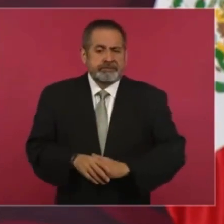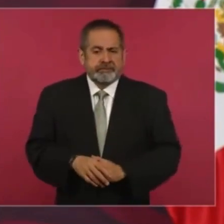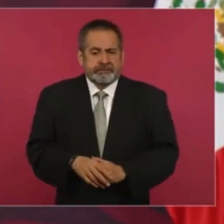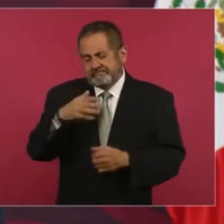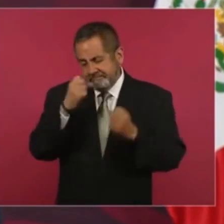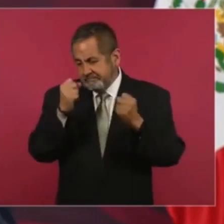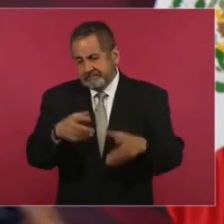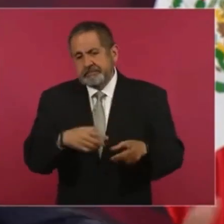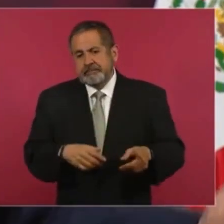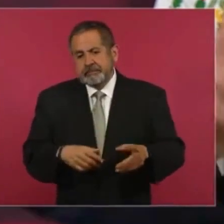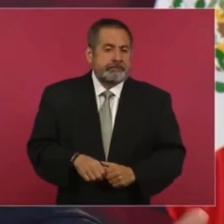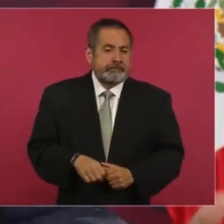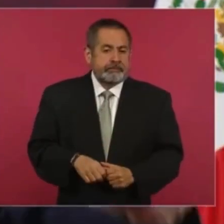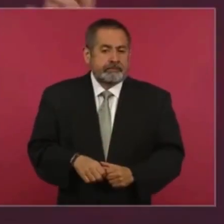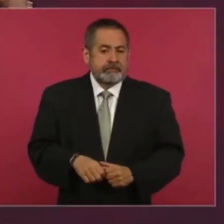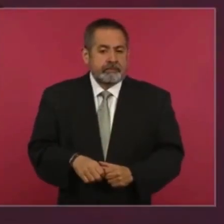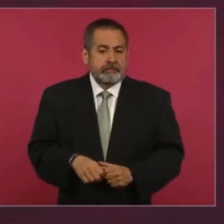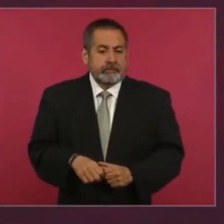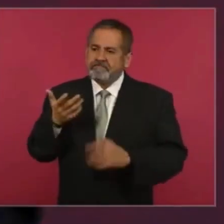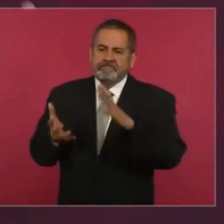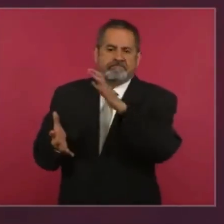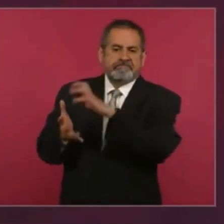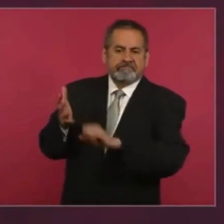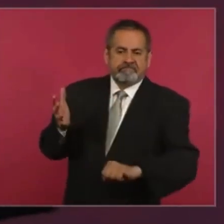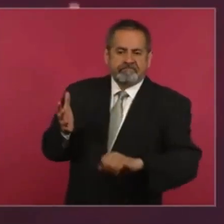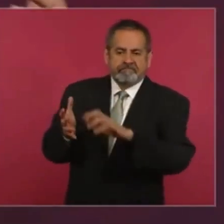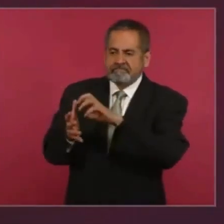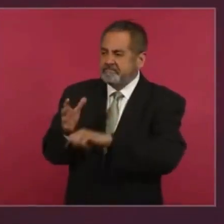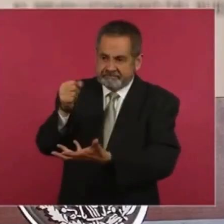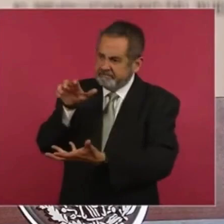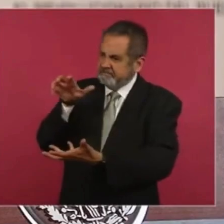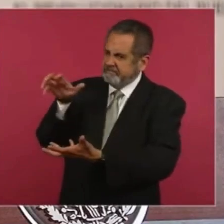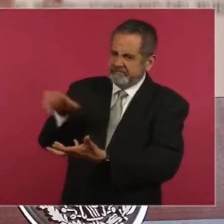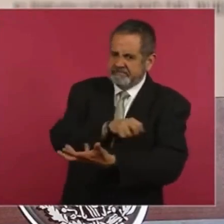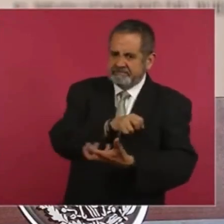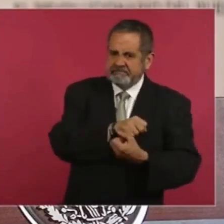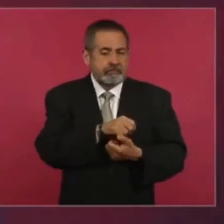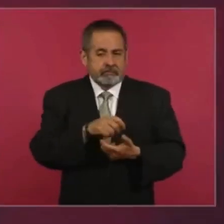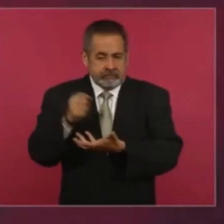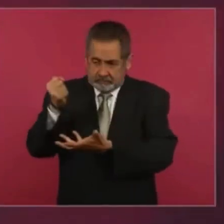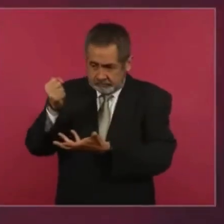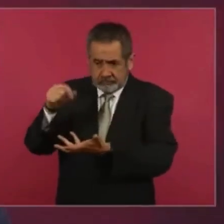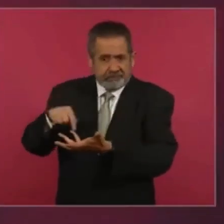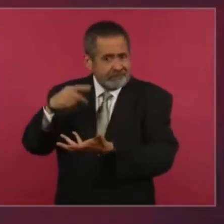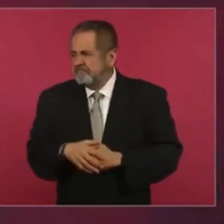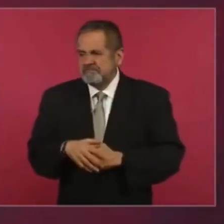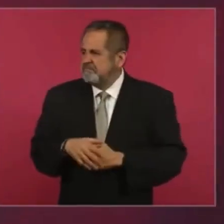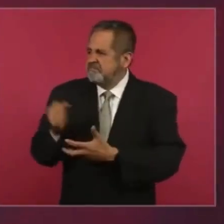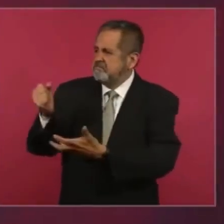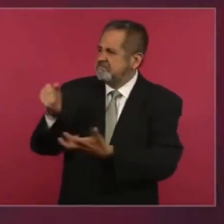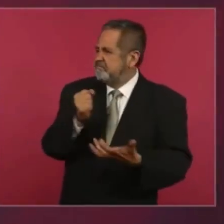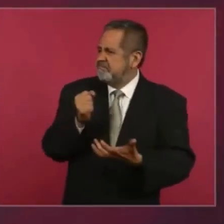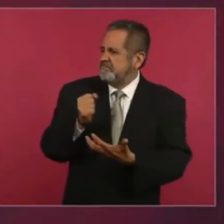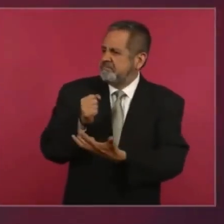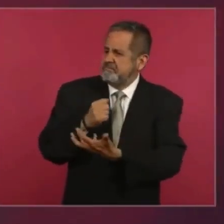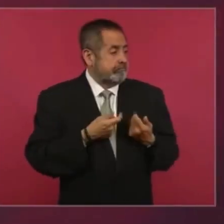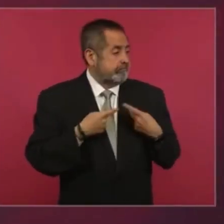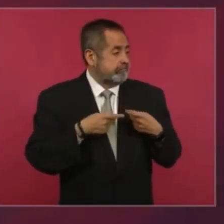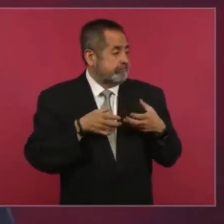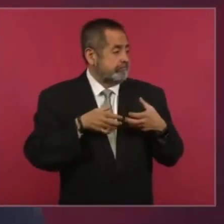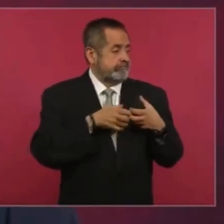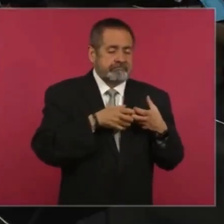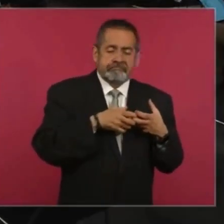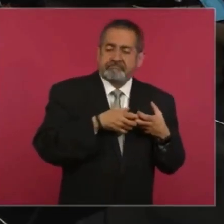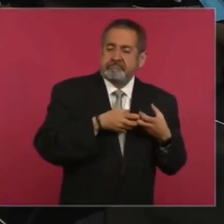muy corruptos. Y el gobierno era un botín, mejor dicho, el presupuesto, que es dinero del pueblo. Se quedaba en unas cuantas manos